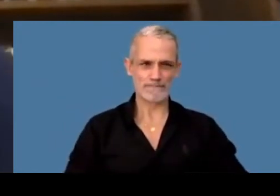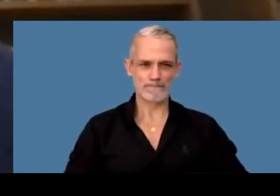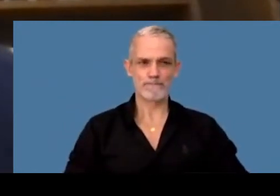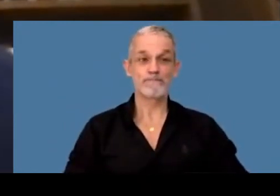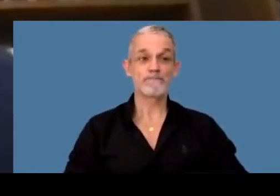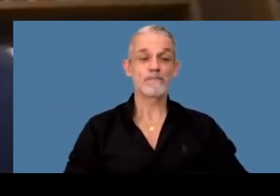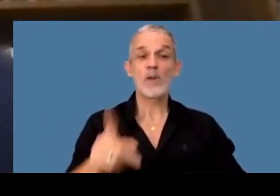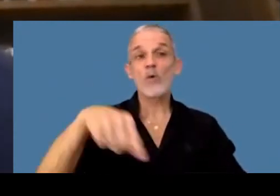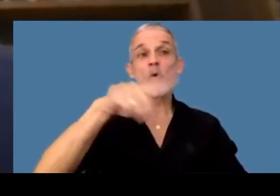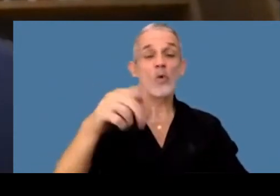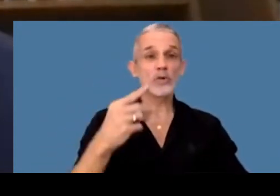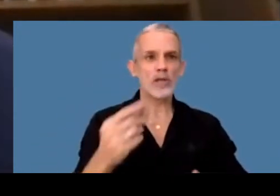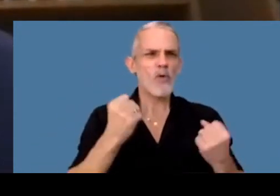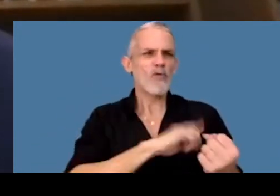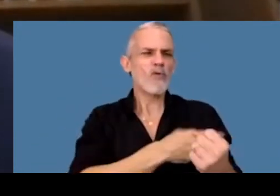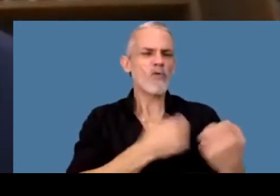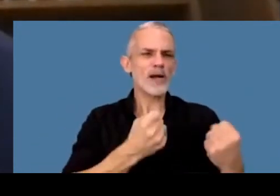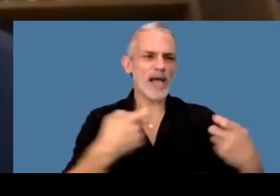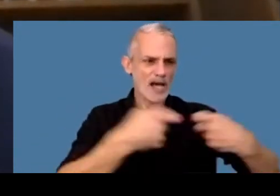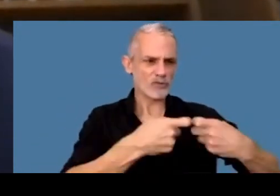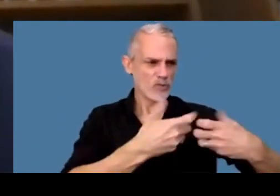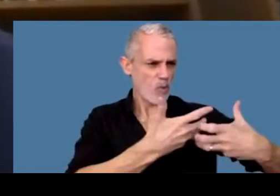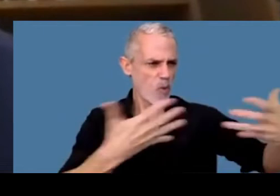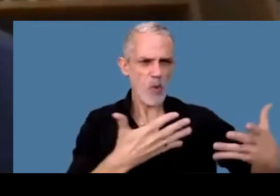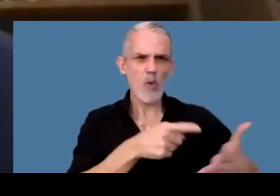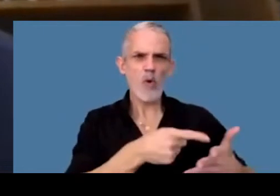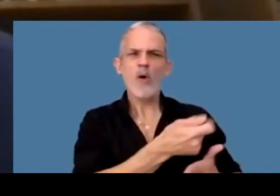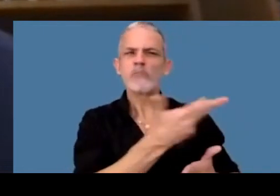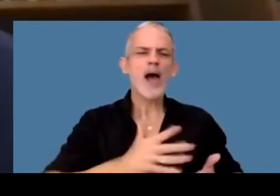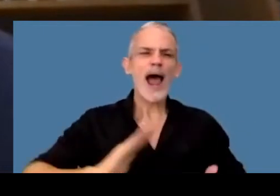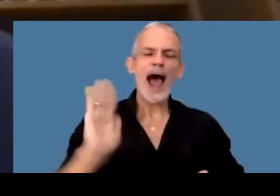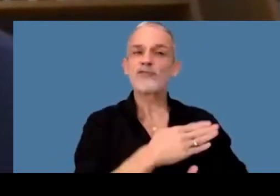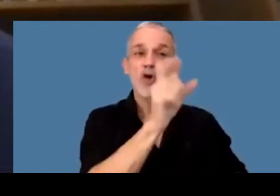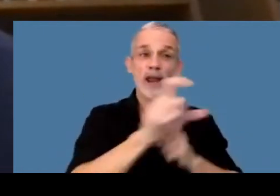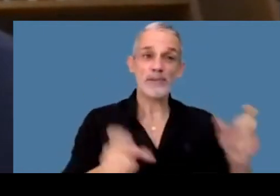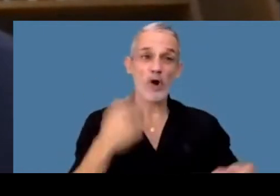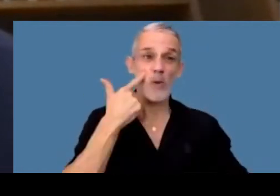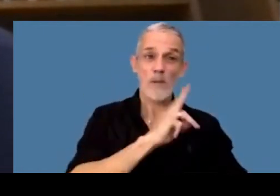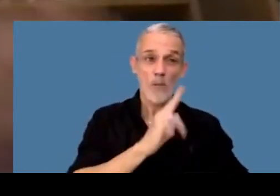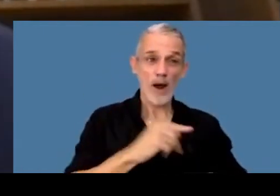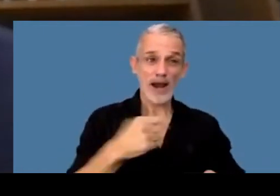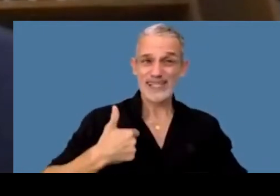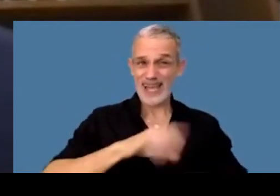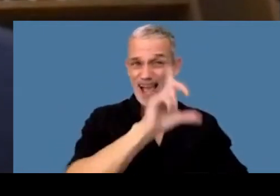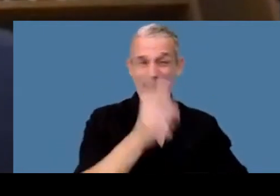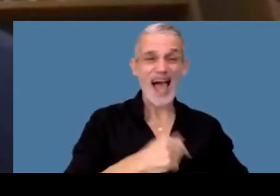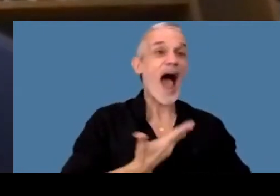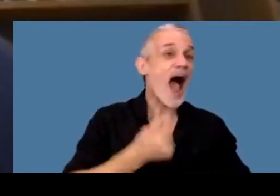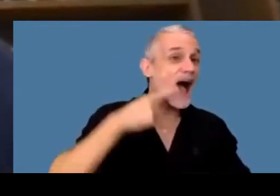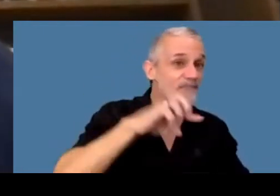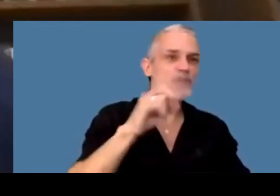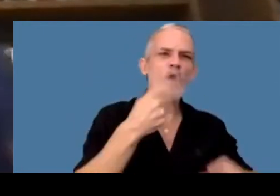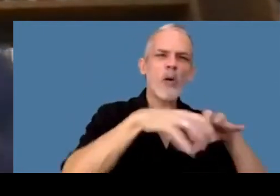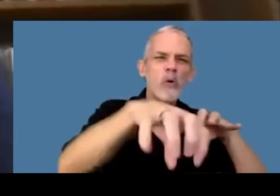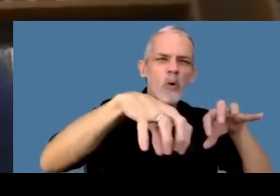¿Ustedes cómo son más fuertes? ¿Teniendo una organización que cubra a todos los trabajadores y las trabajadoras de AFIP? ¿O empezar a